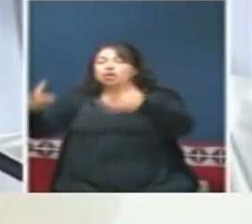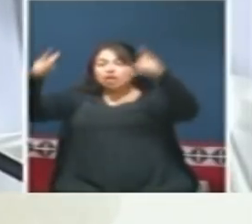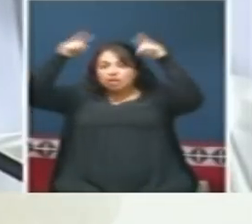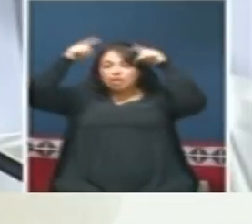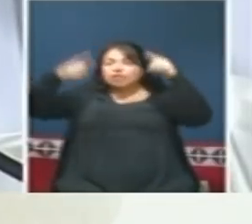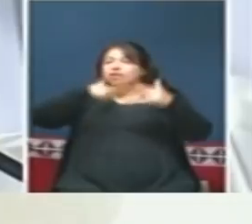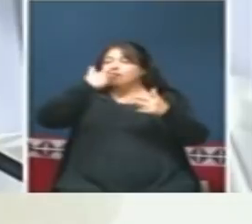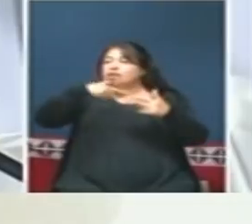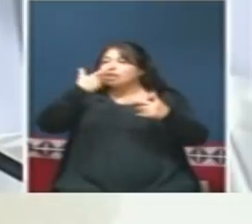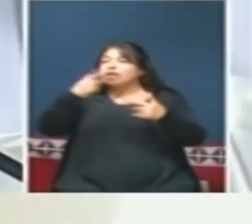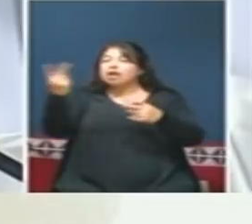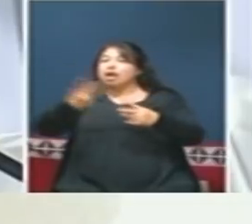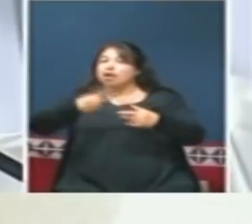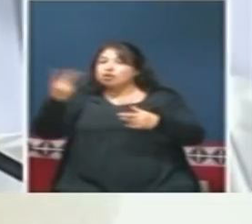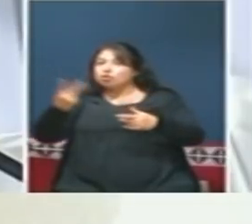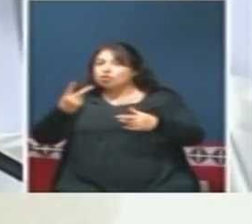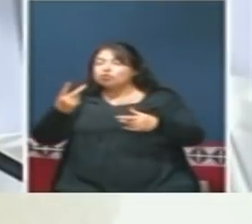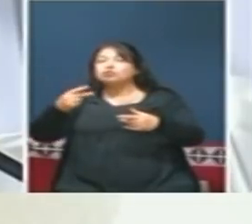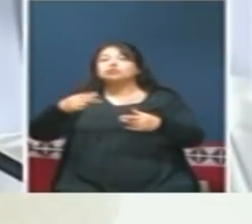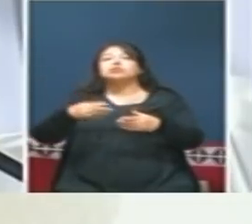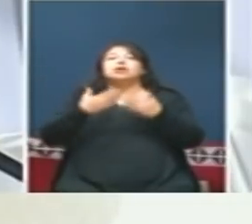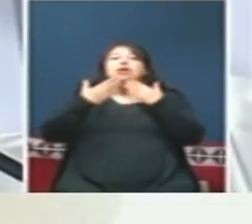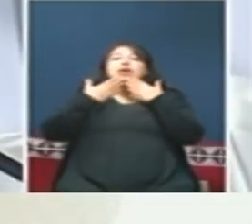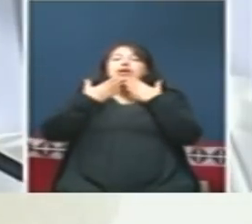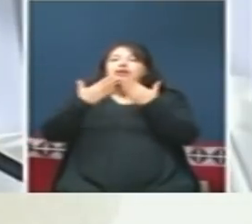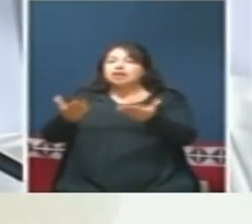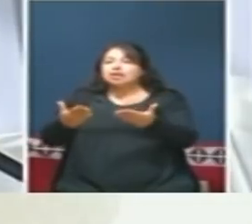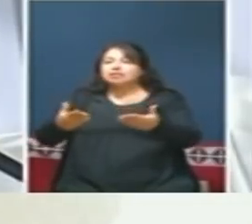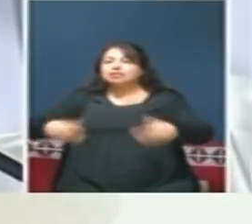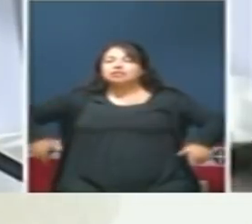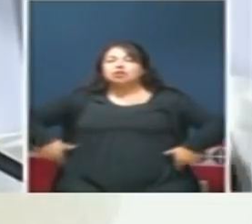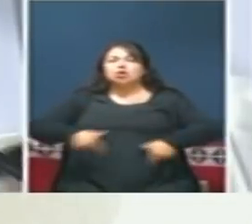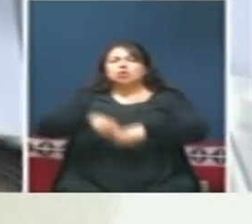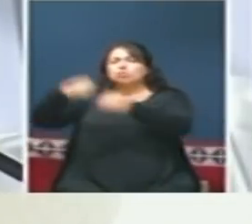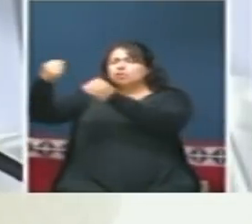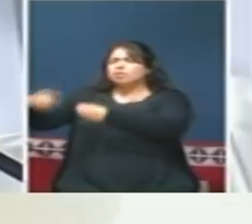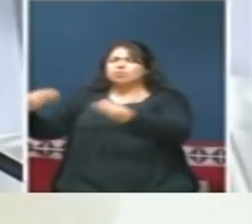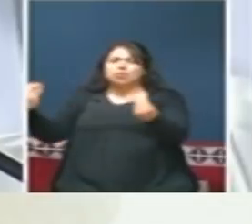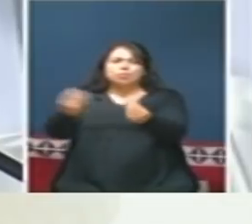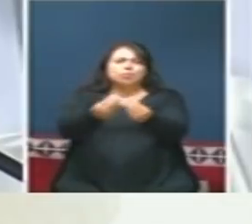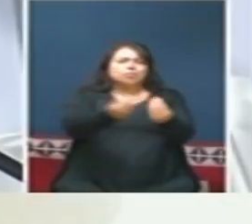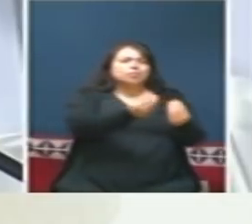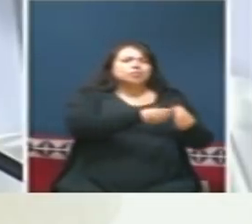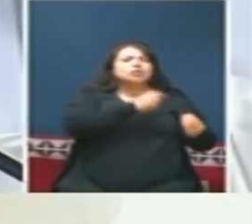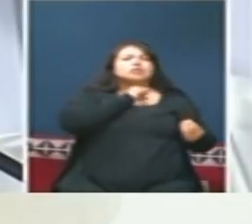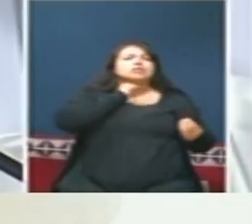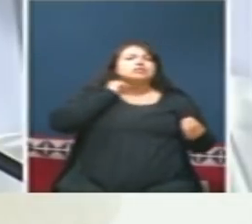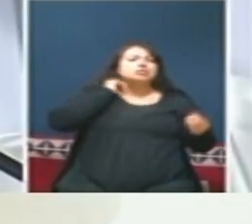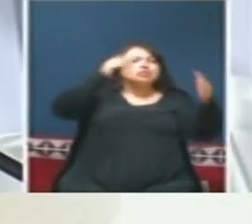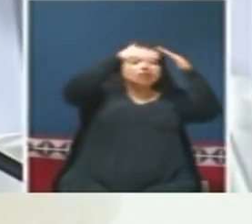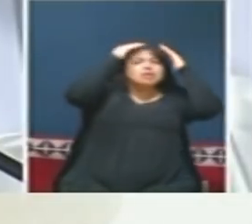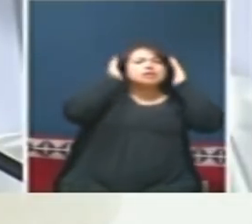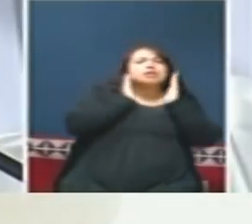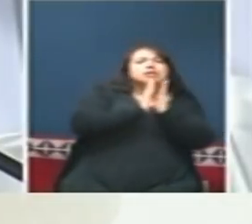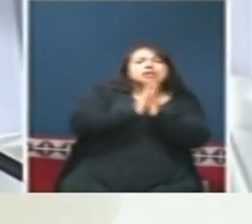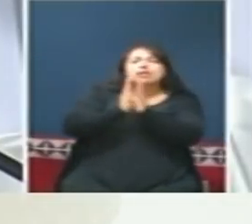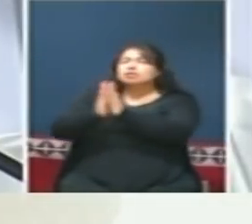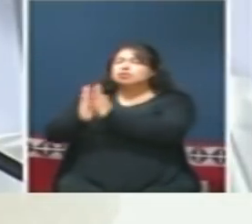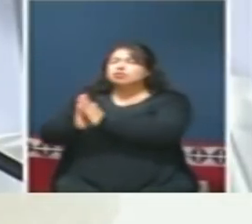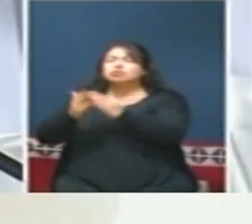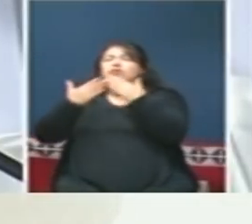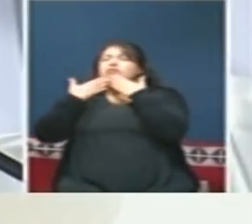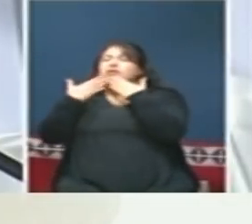al Cardenal Villalba y a tantos obispos, sacerdotes, religiosos que nos manifiestan su